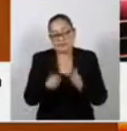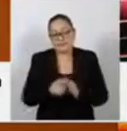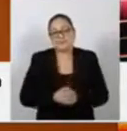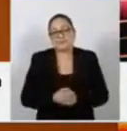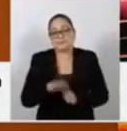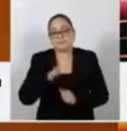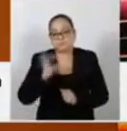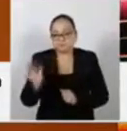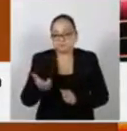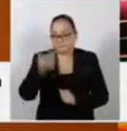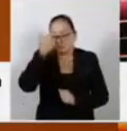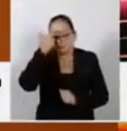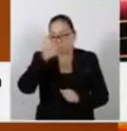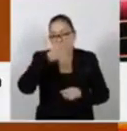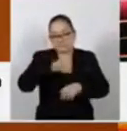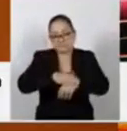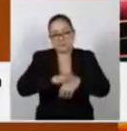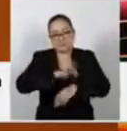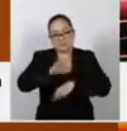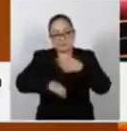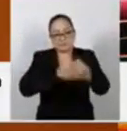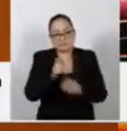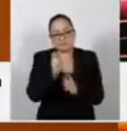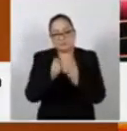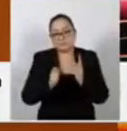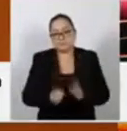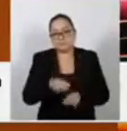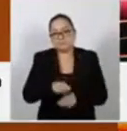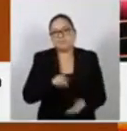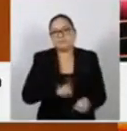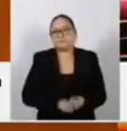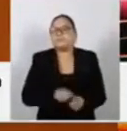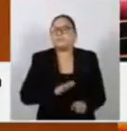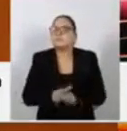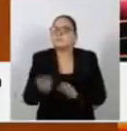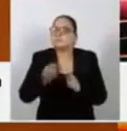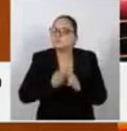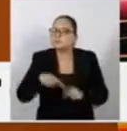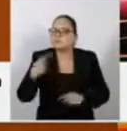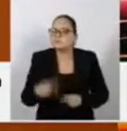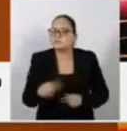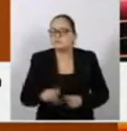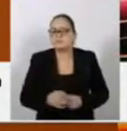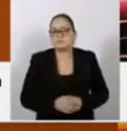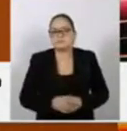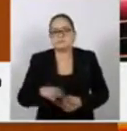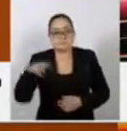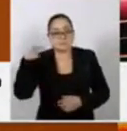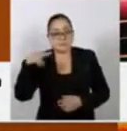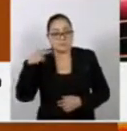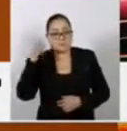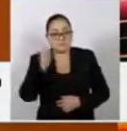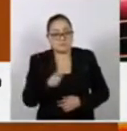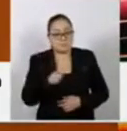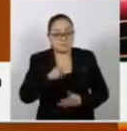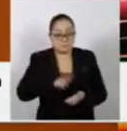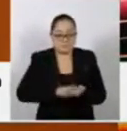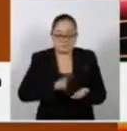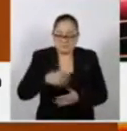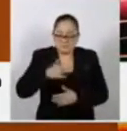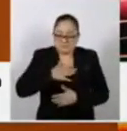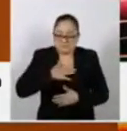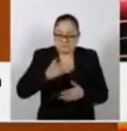verdadero recordatorio de la importancia de nuestros orígenes. Veracruz es una clara muestra del valor de nuestras